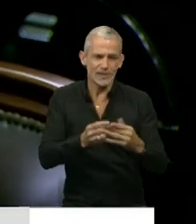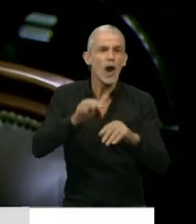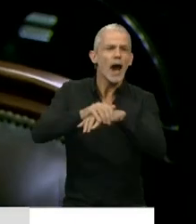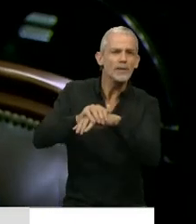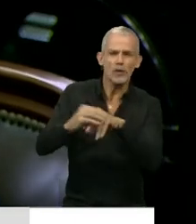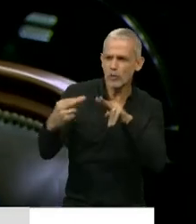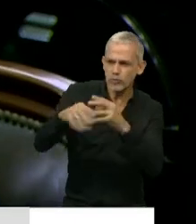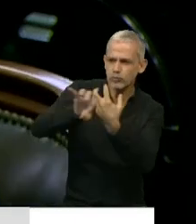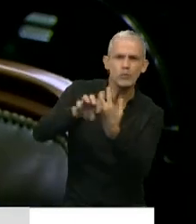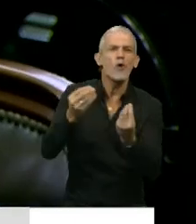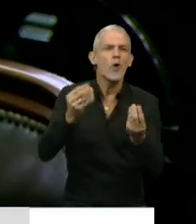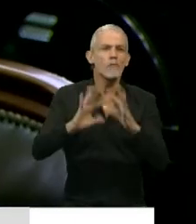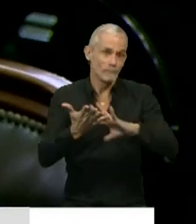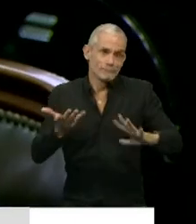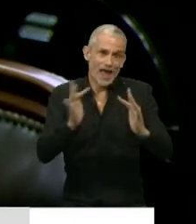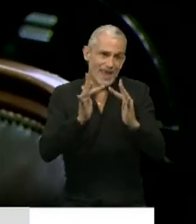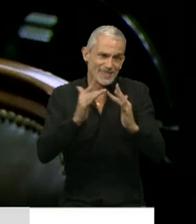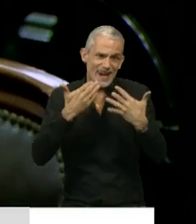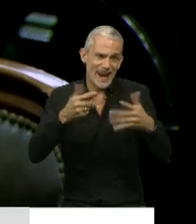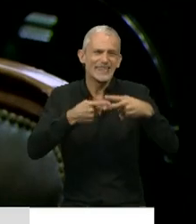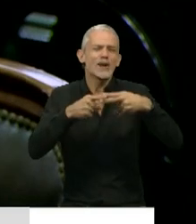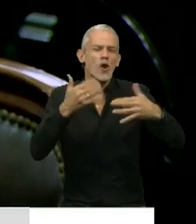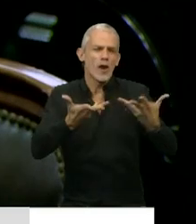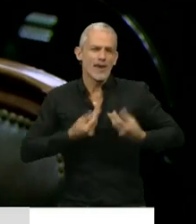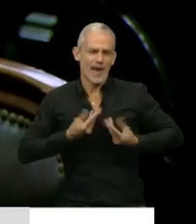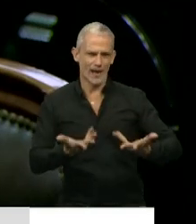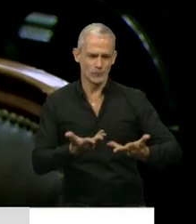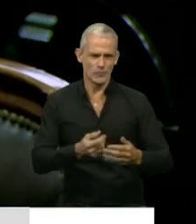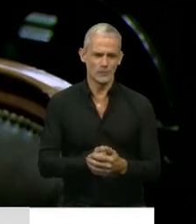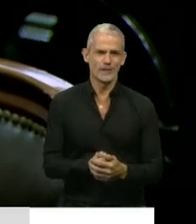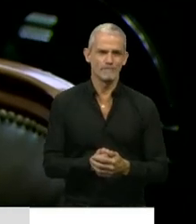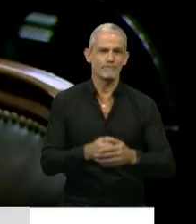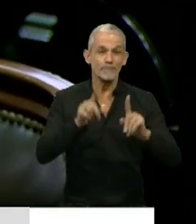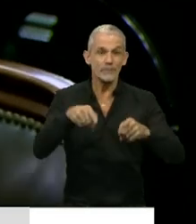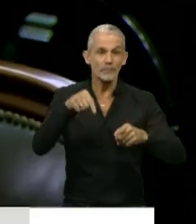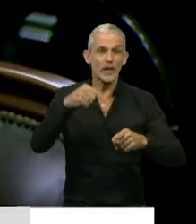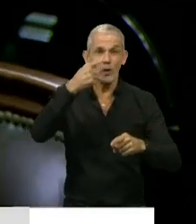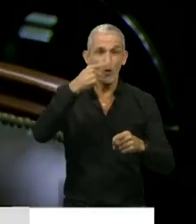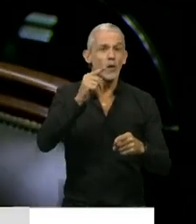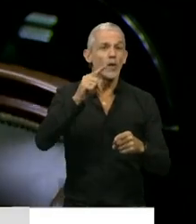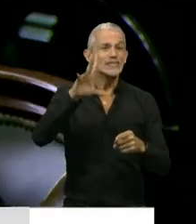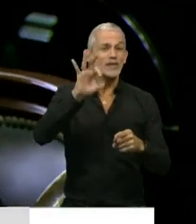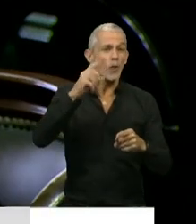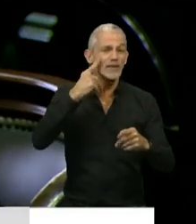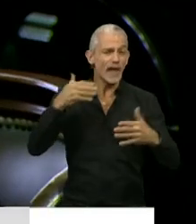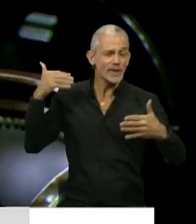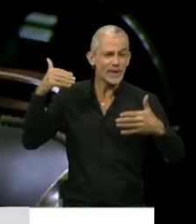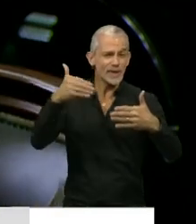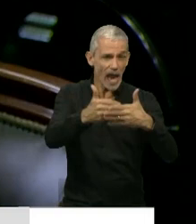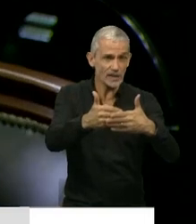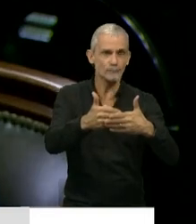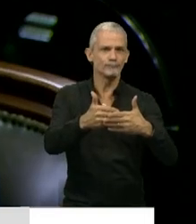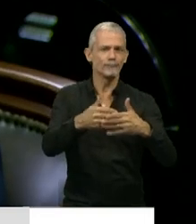amigos, con nuestros seres queridos, y también la que en estos últimos 50 días nos